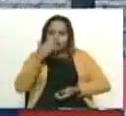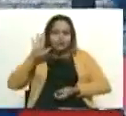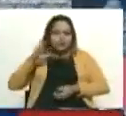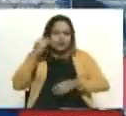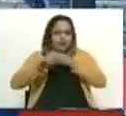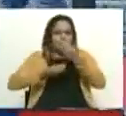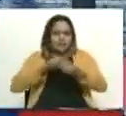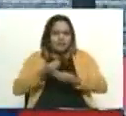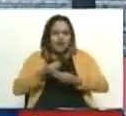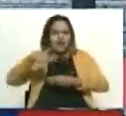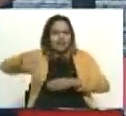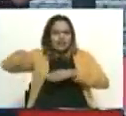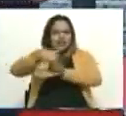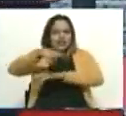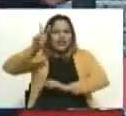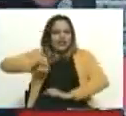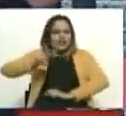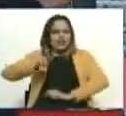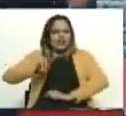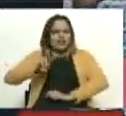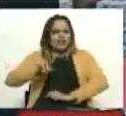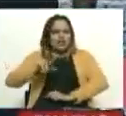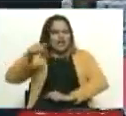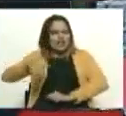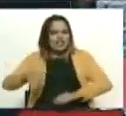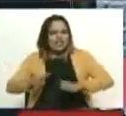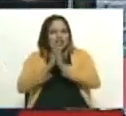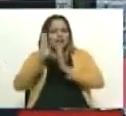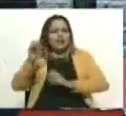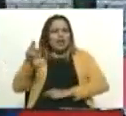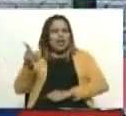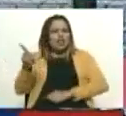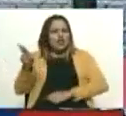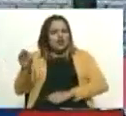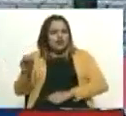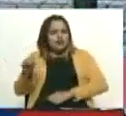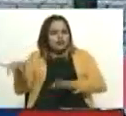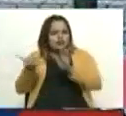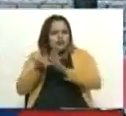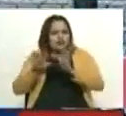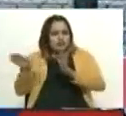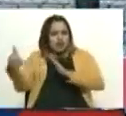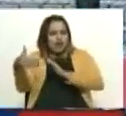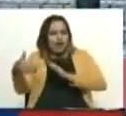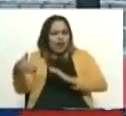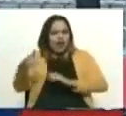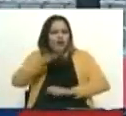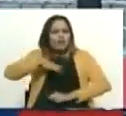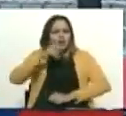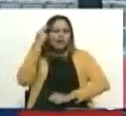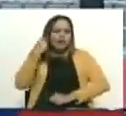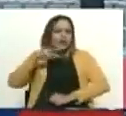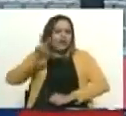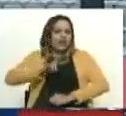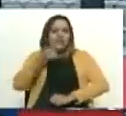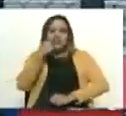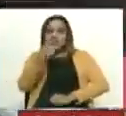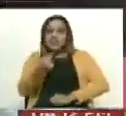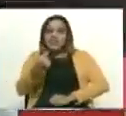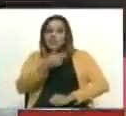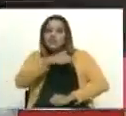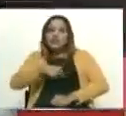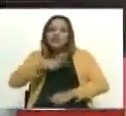aquí en la Intercomunal del Valle, aquí en Brusual, aquí en San Pedro, aquí diagonal a la Plaza Bolívar del Valle, para decirle: es